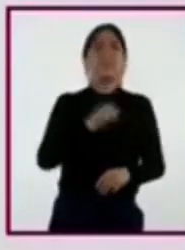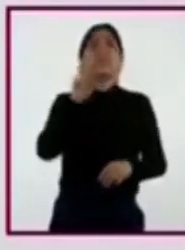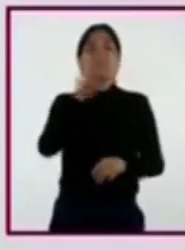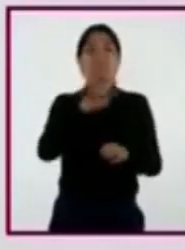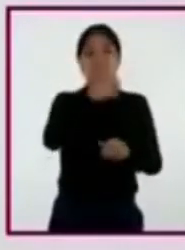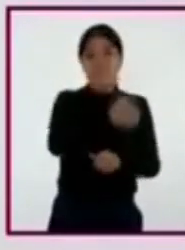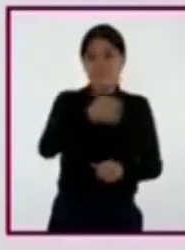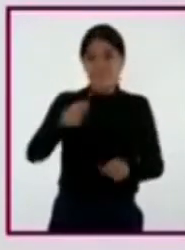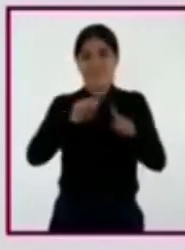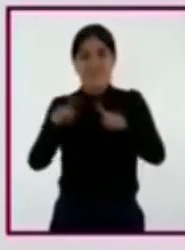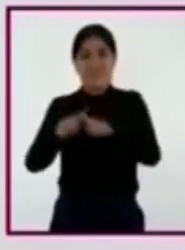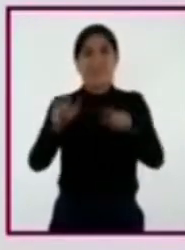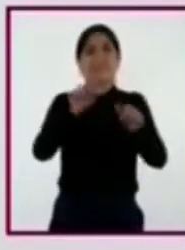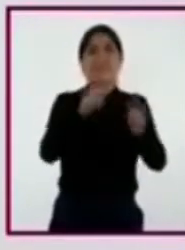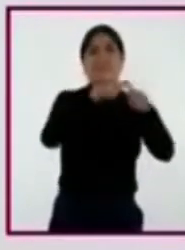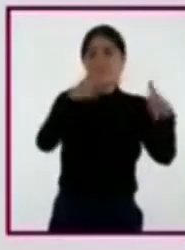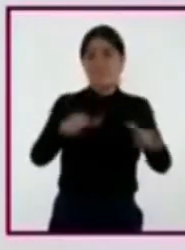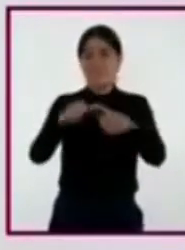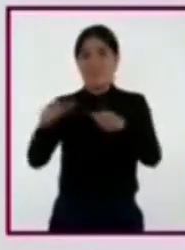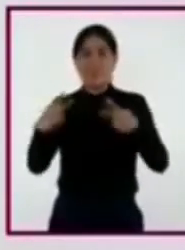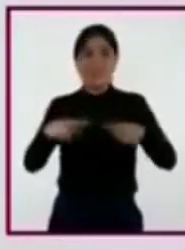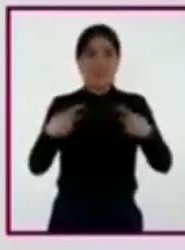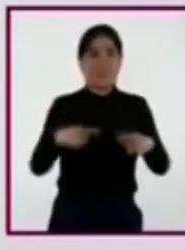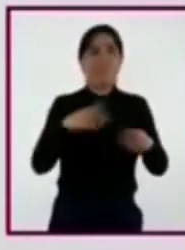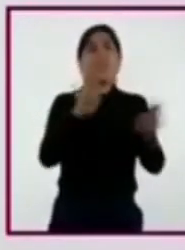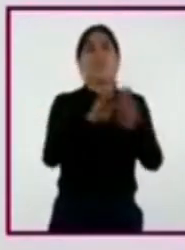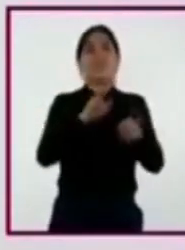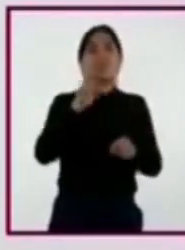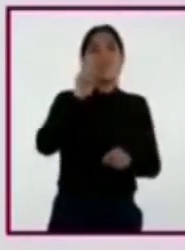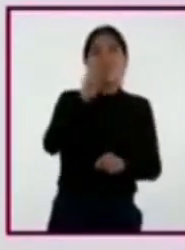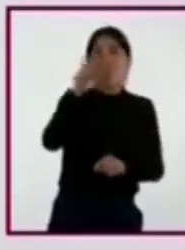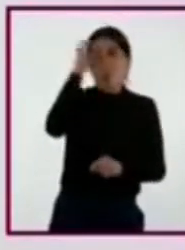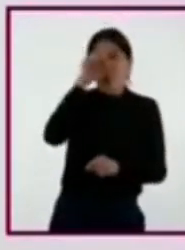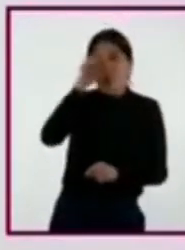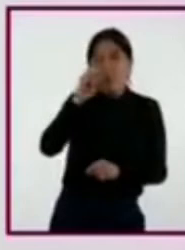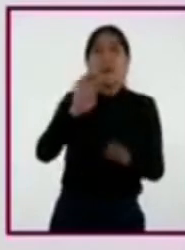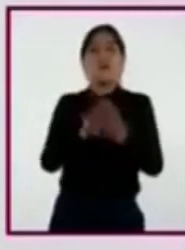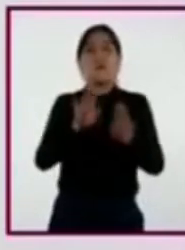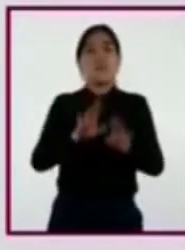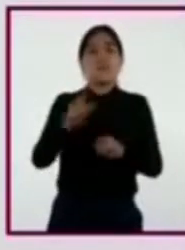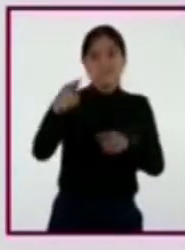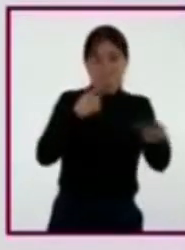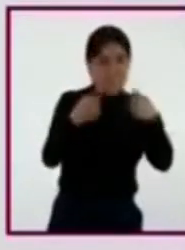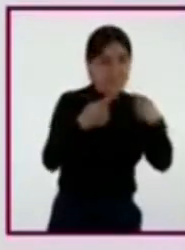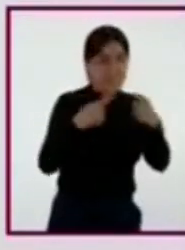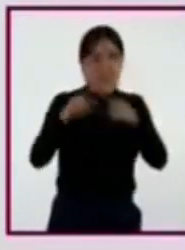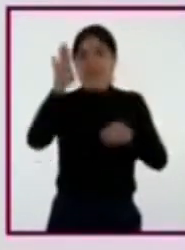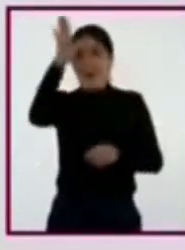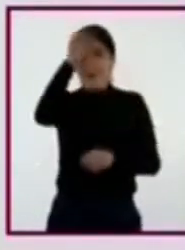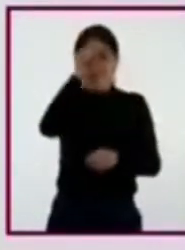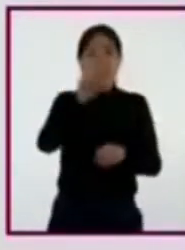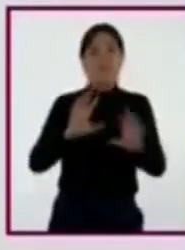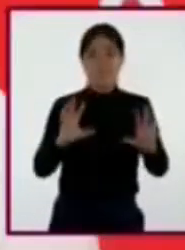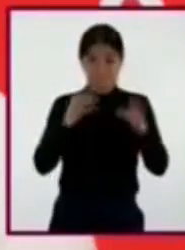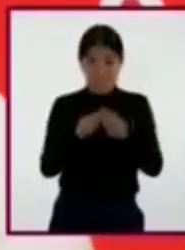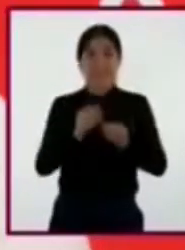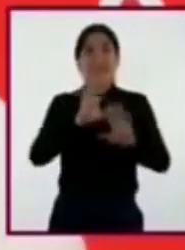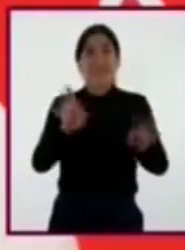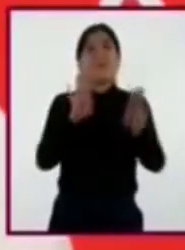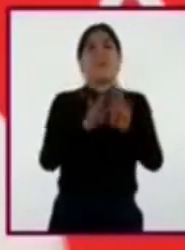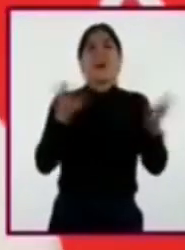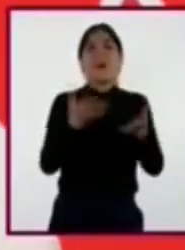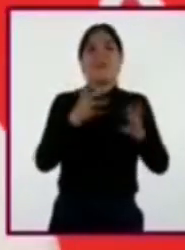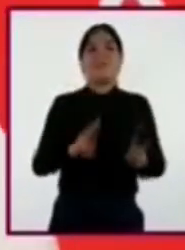a pesar de que cada uno pueden tener su propia visión, logran ponerse de acuerdo y juntos expresarse alrededor de algún